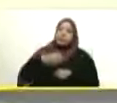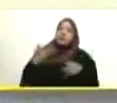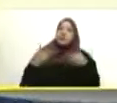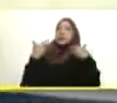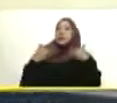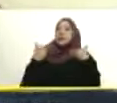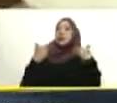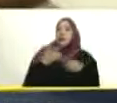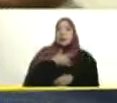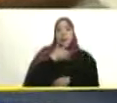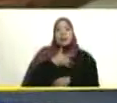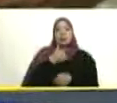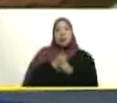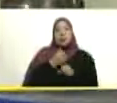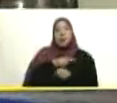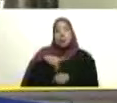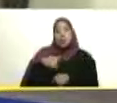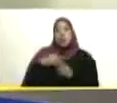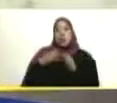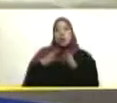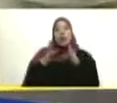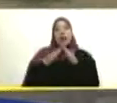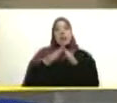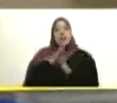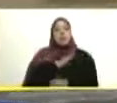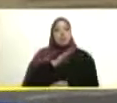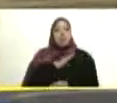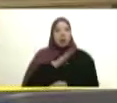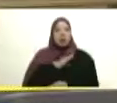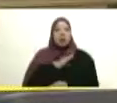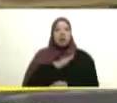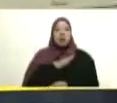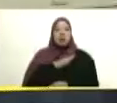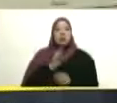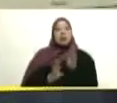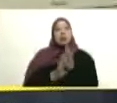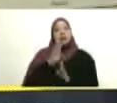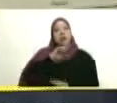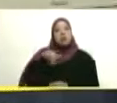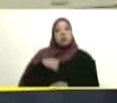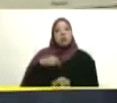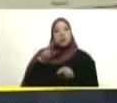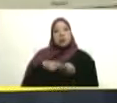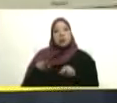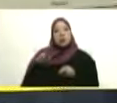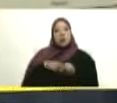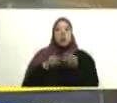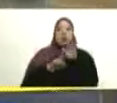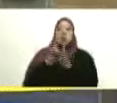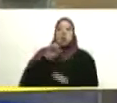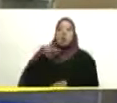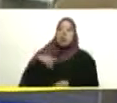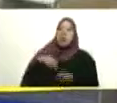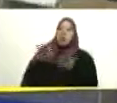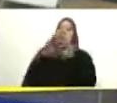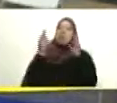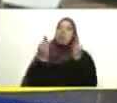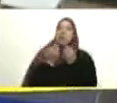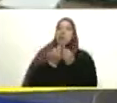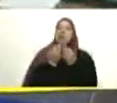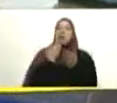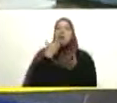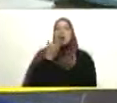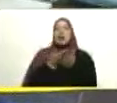que sentimos por tener nuestra vivienda propia para el crecimiento de mis niñas y el desarrollo de nuestra familia. Muchas